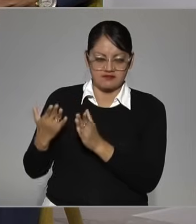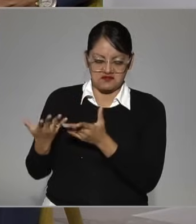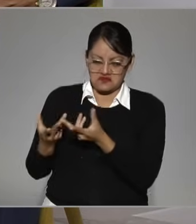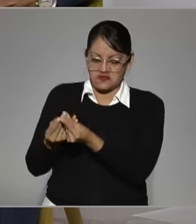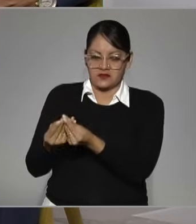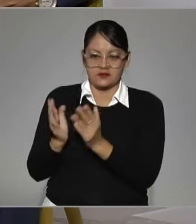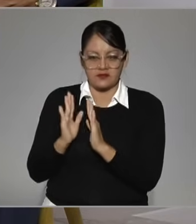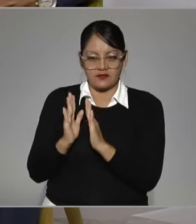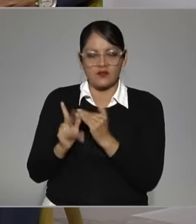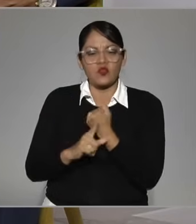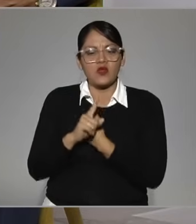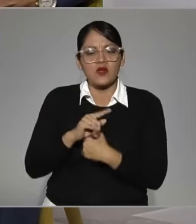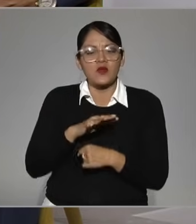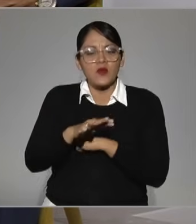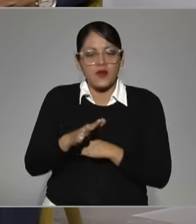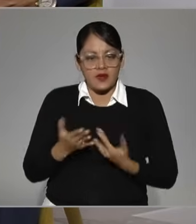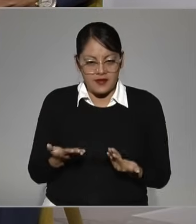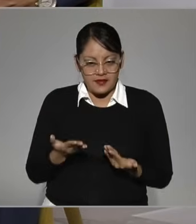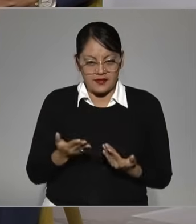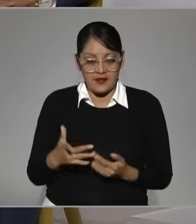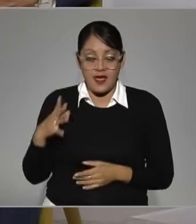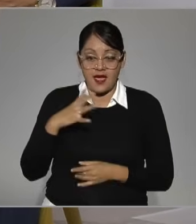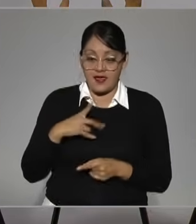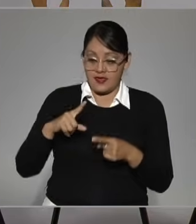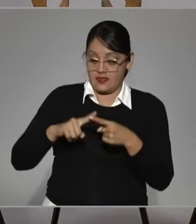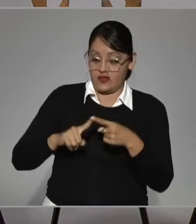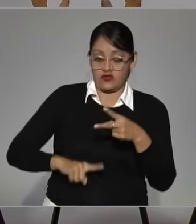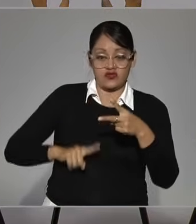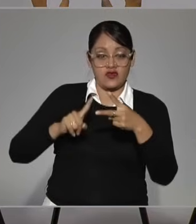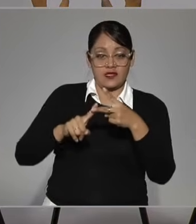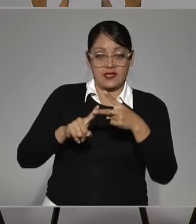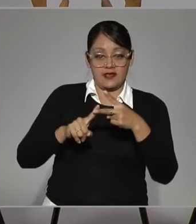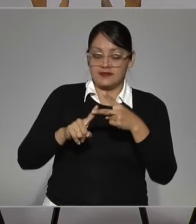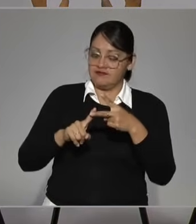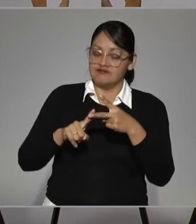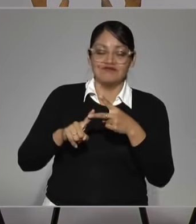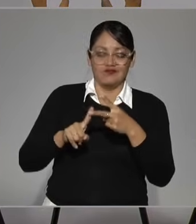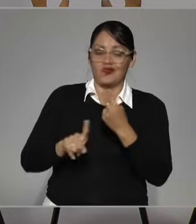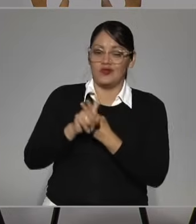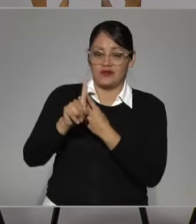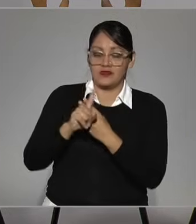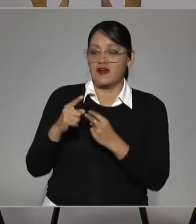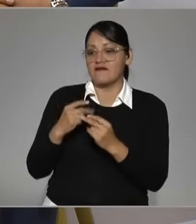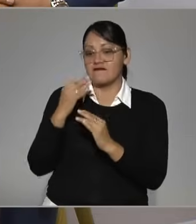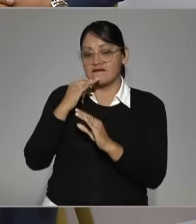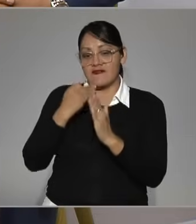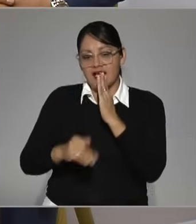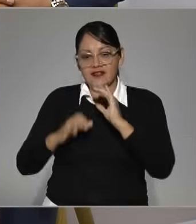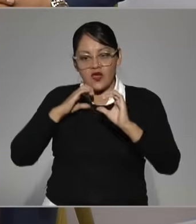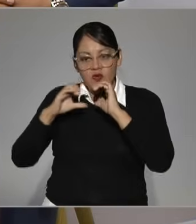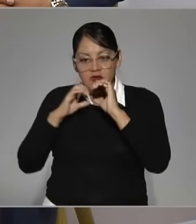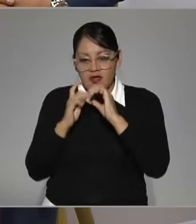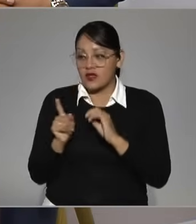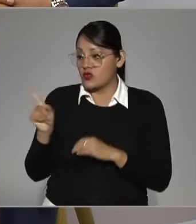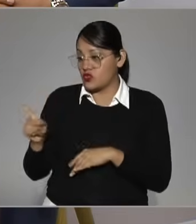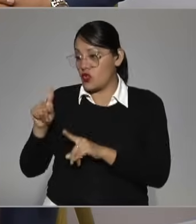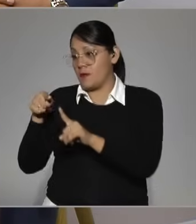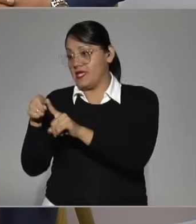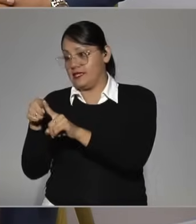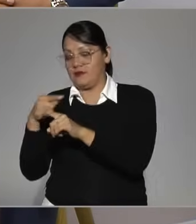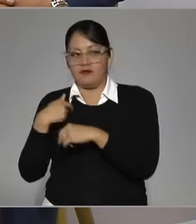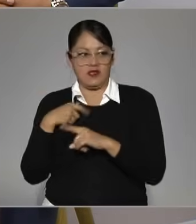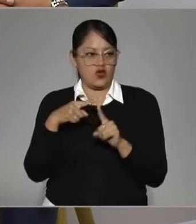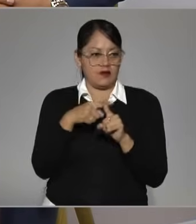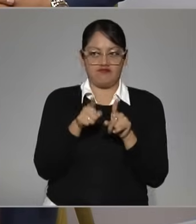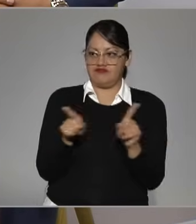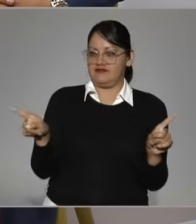es? 2 o 3 líneas de mando, falta de comunicación, yo voy para acá, tú para allá, yo para acá. ¿Qué estamos haciendo entonces